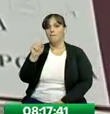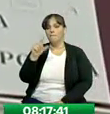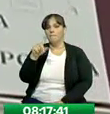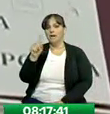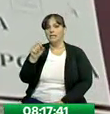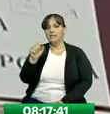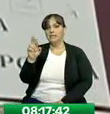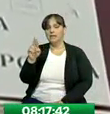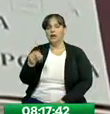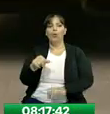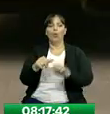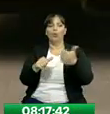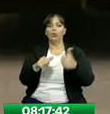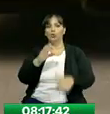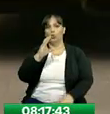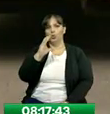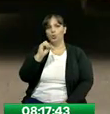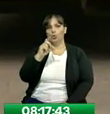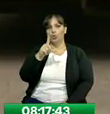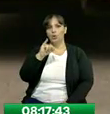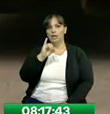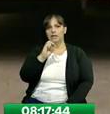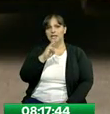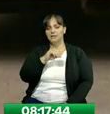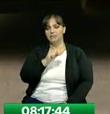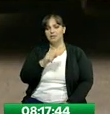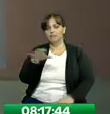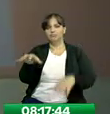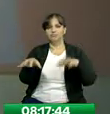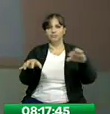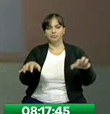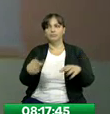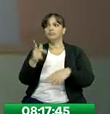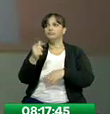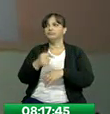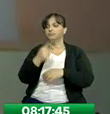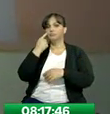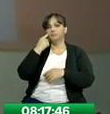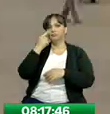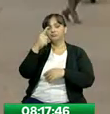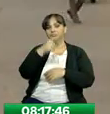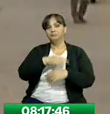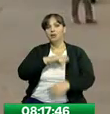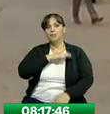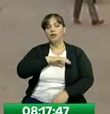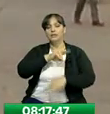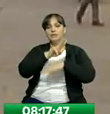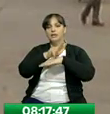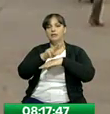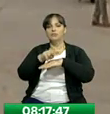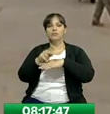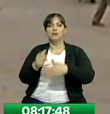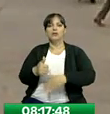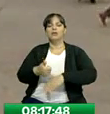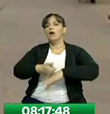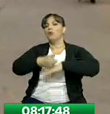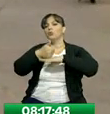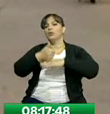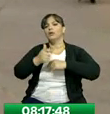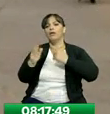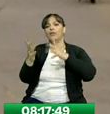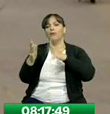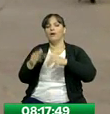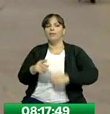comisarios de la policía y por ese motivo fue un funcionario del cantón el empalme quien debió tomar procedimiento del